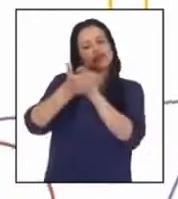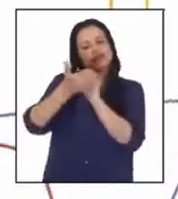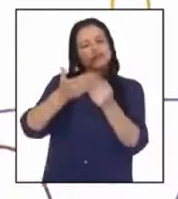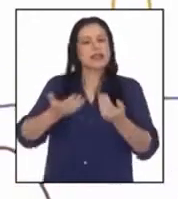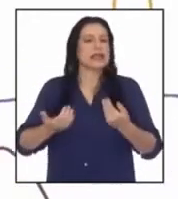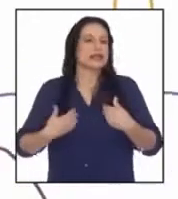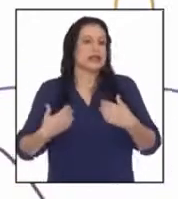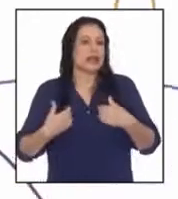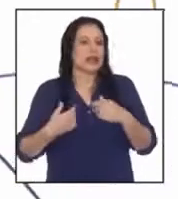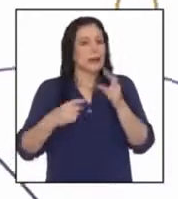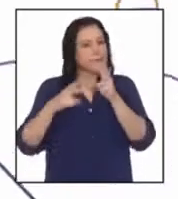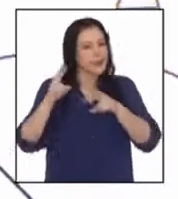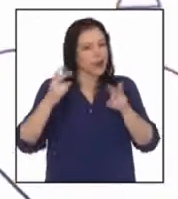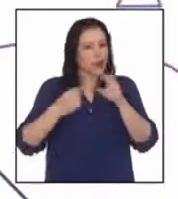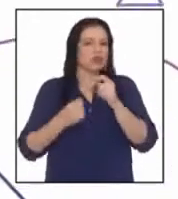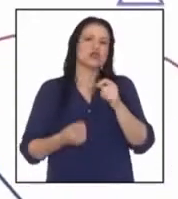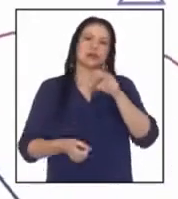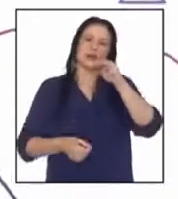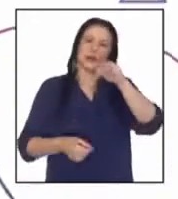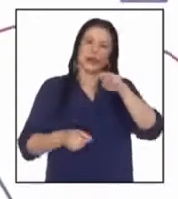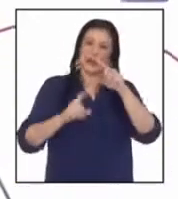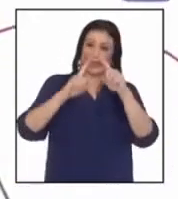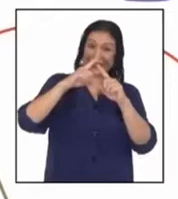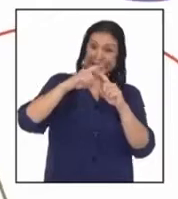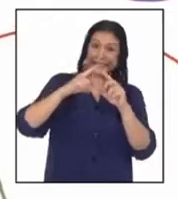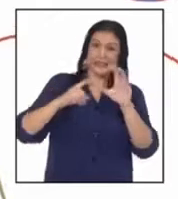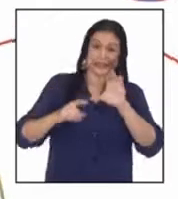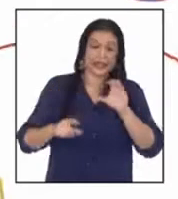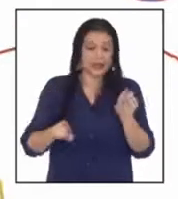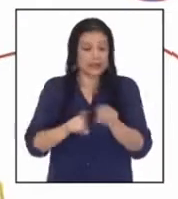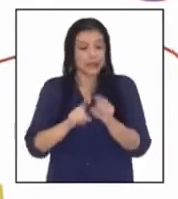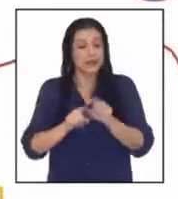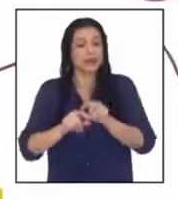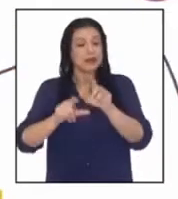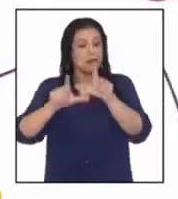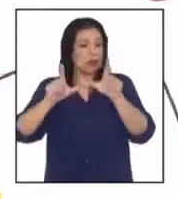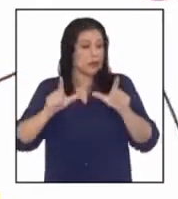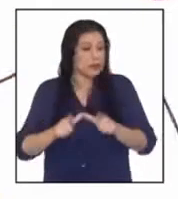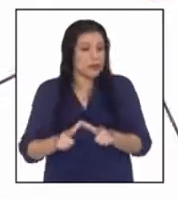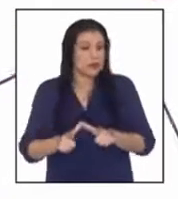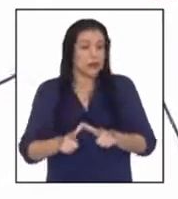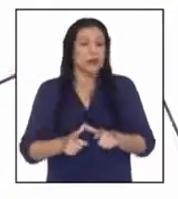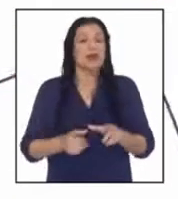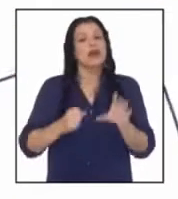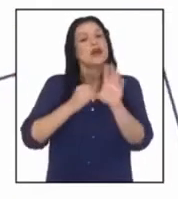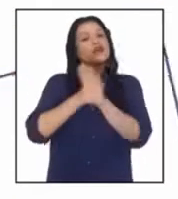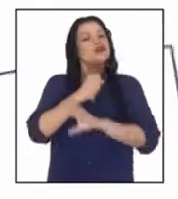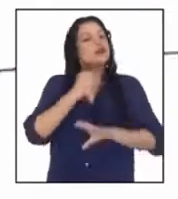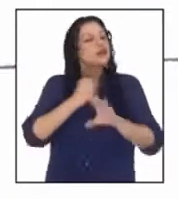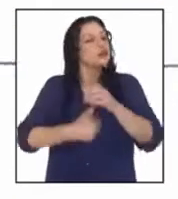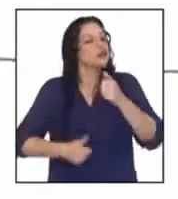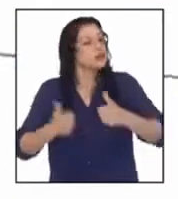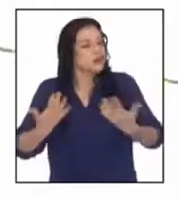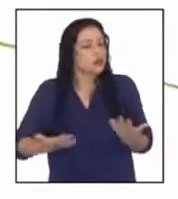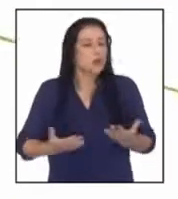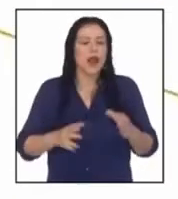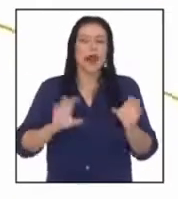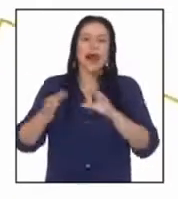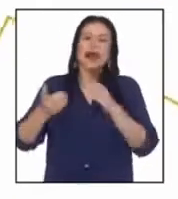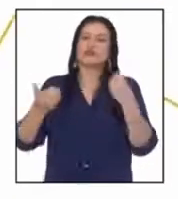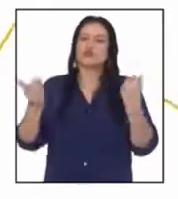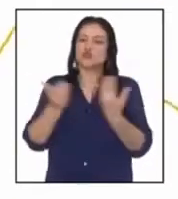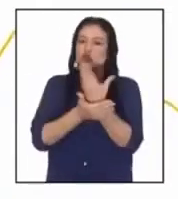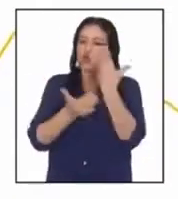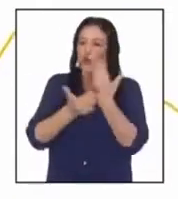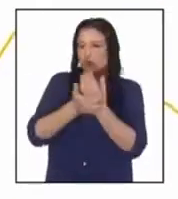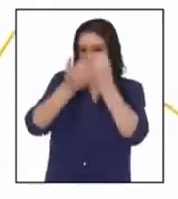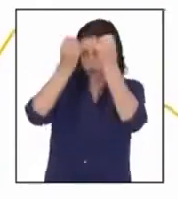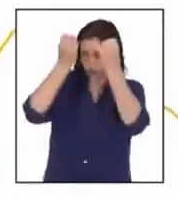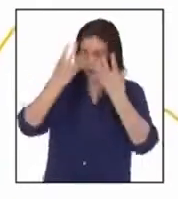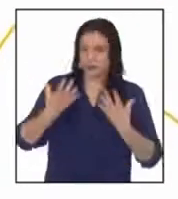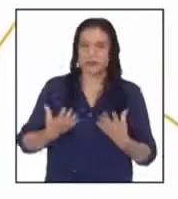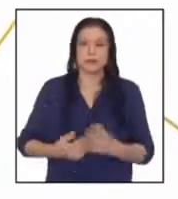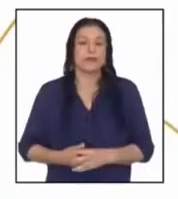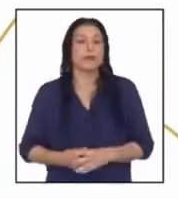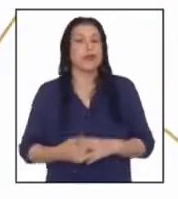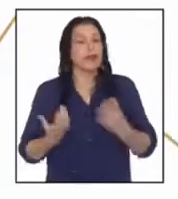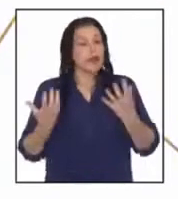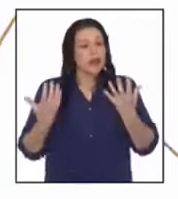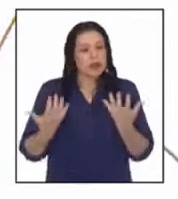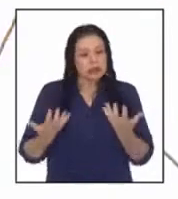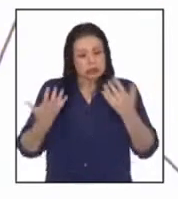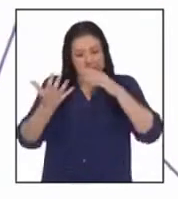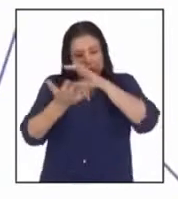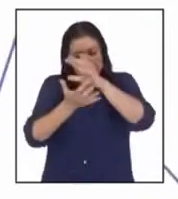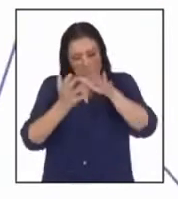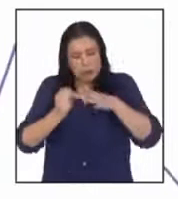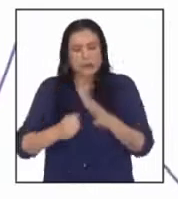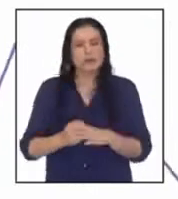sobre las medidas de tendencia central y de localización. Sobre la base de ello, produce nueva información. Combina y